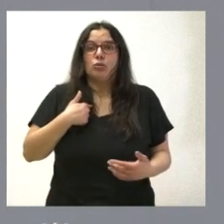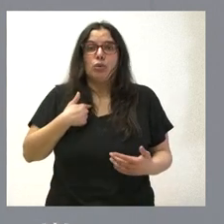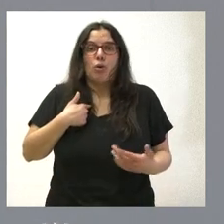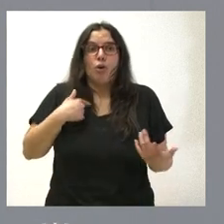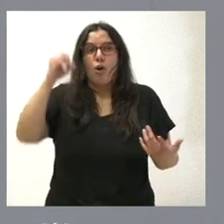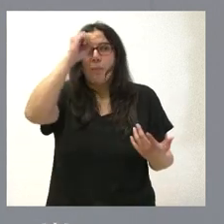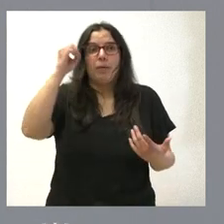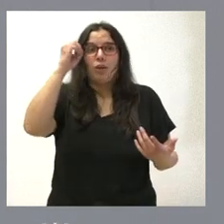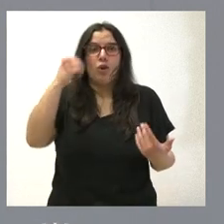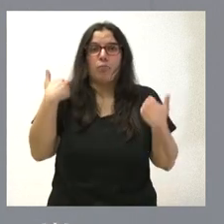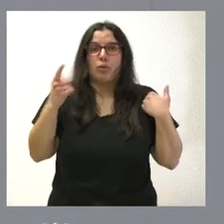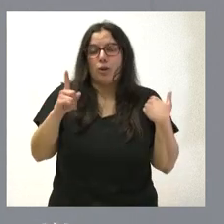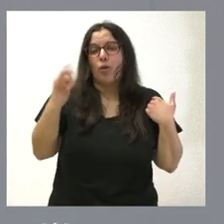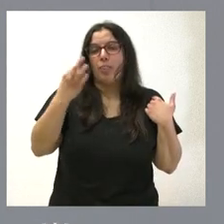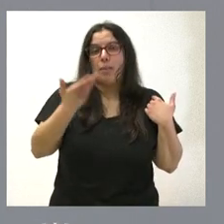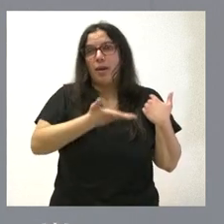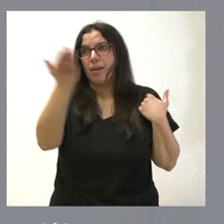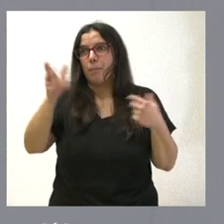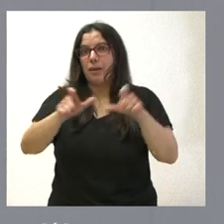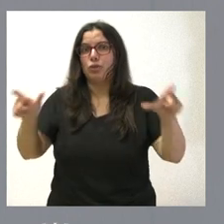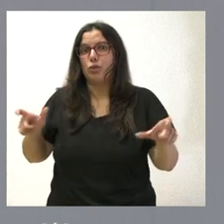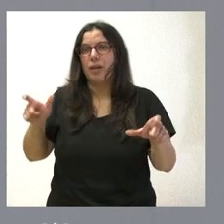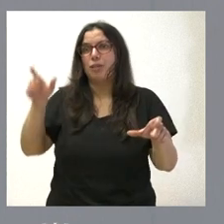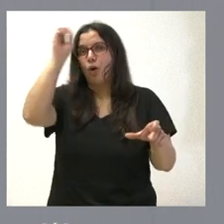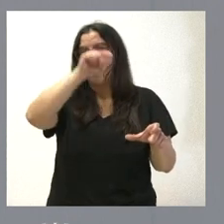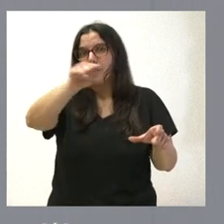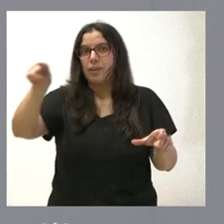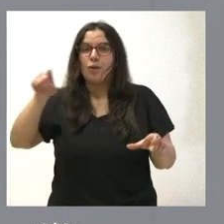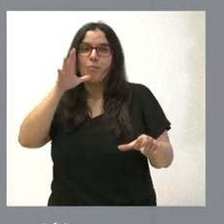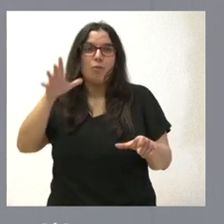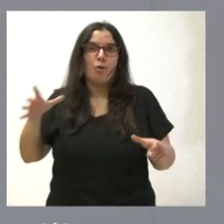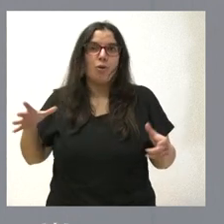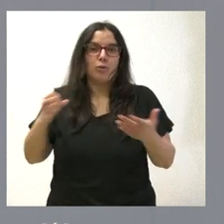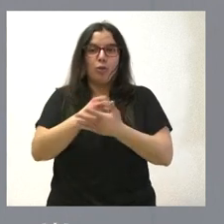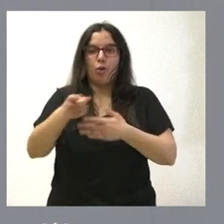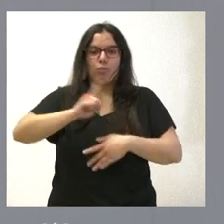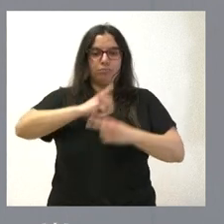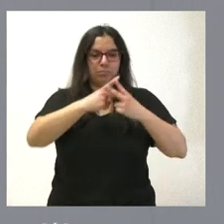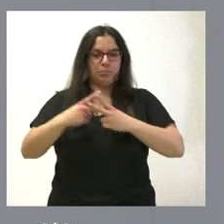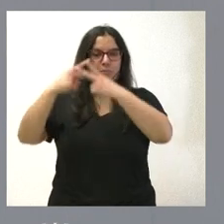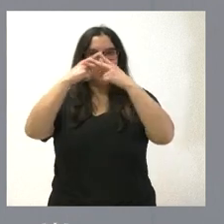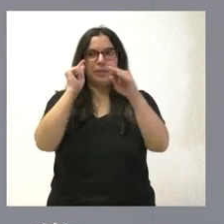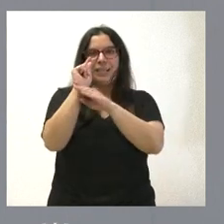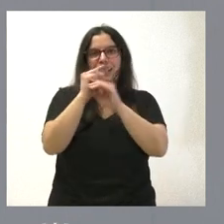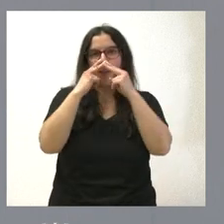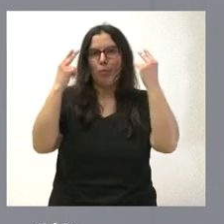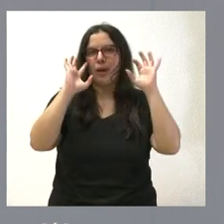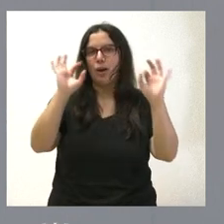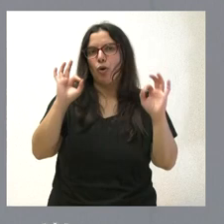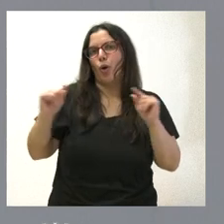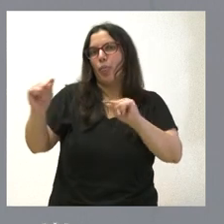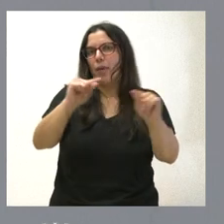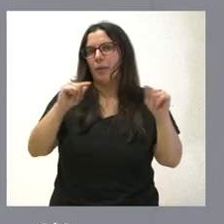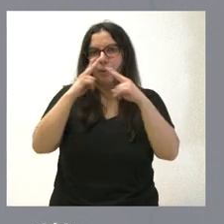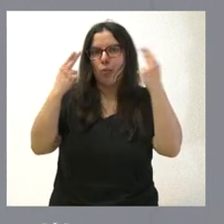mí también le corresponde analizarlo al conjunto de los ciudadanos Porque todos nos sometemos a la crítica pública y al debate